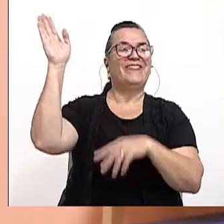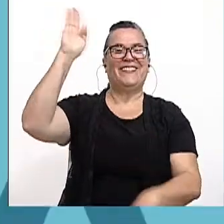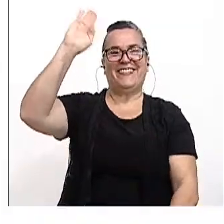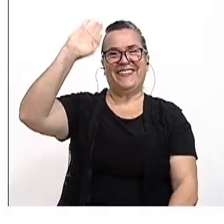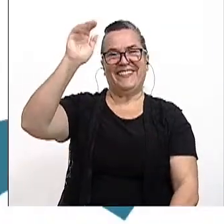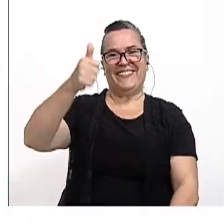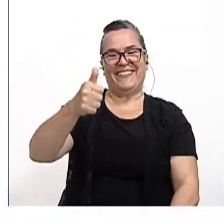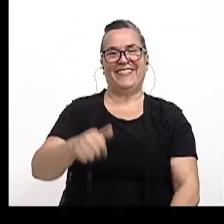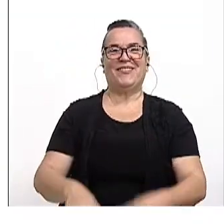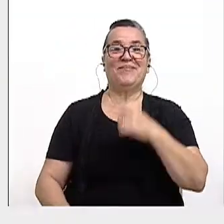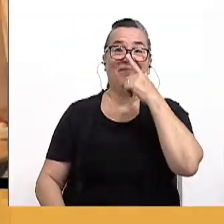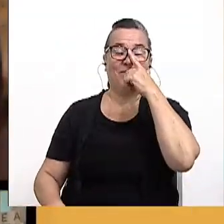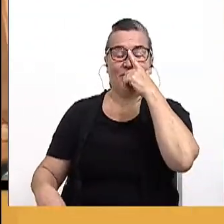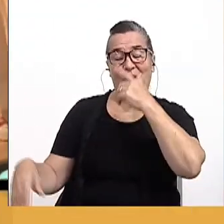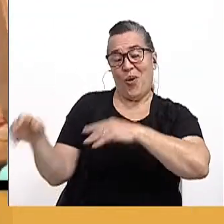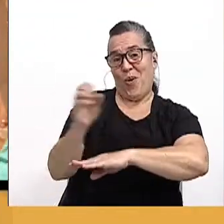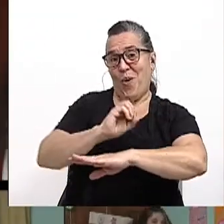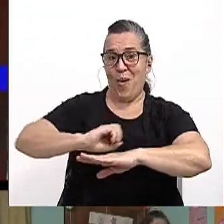¡Chao!